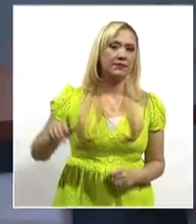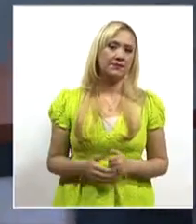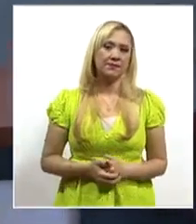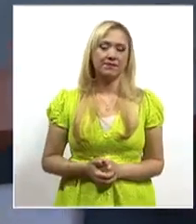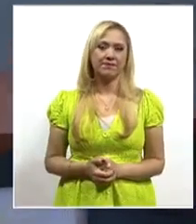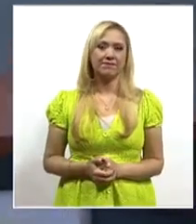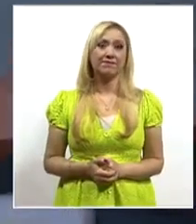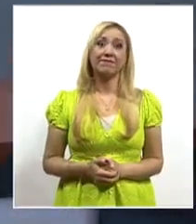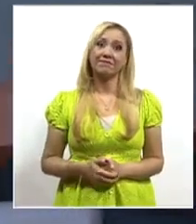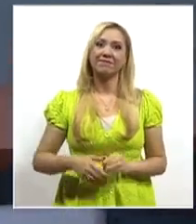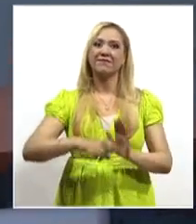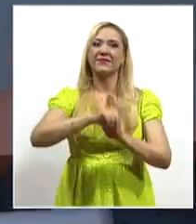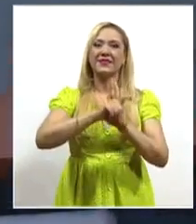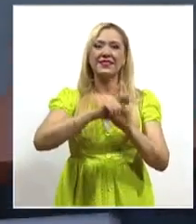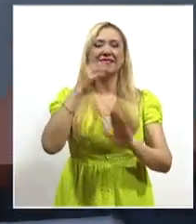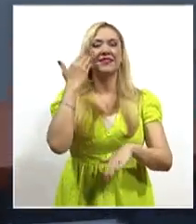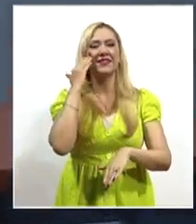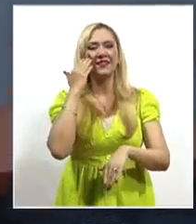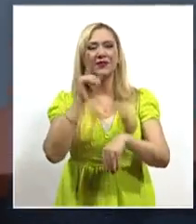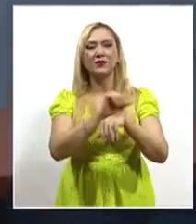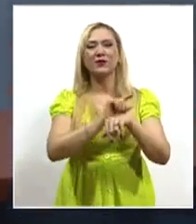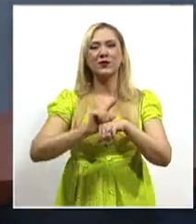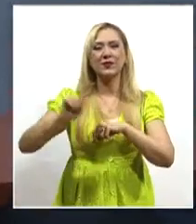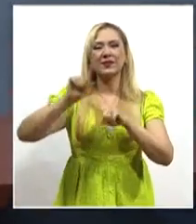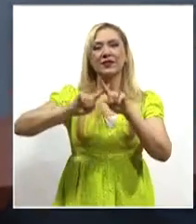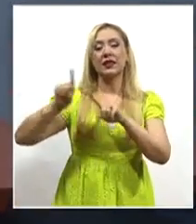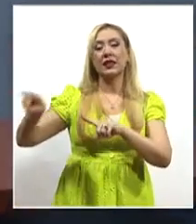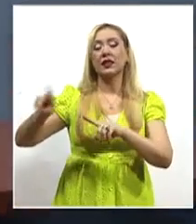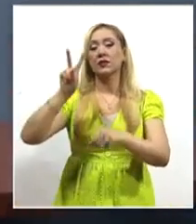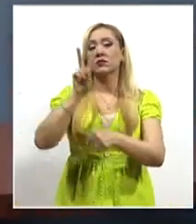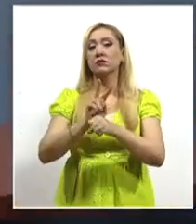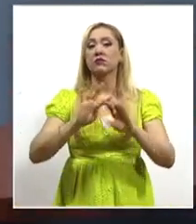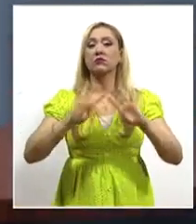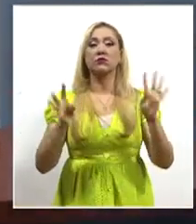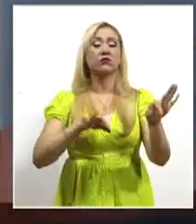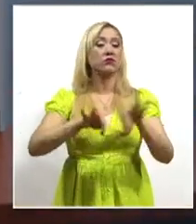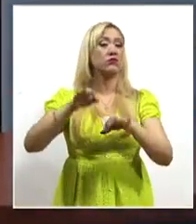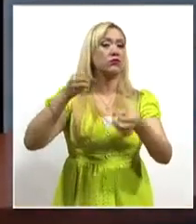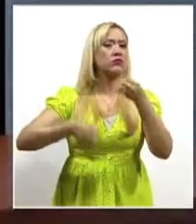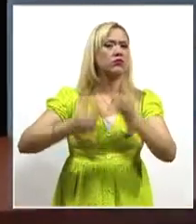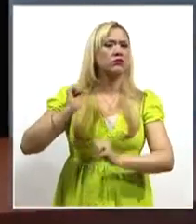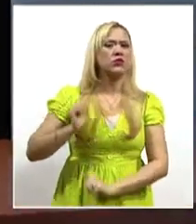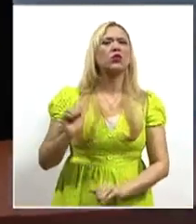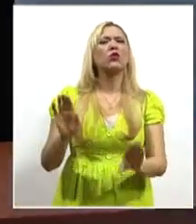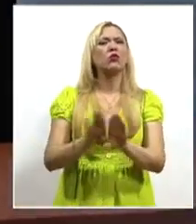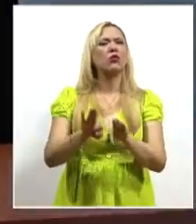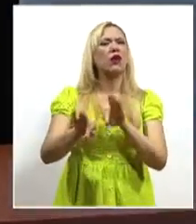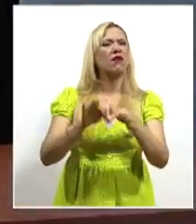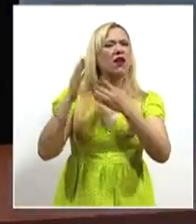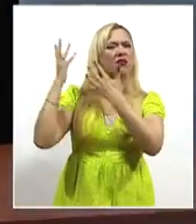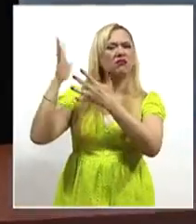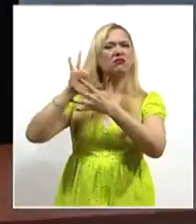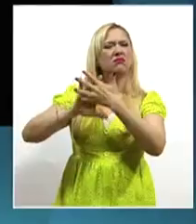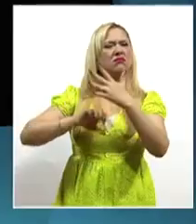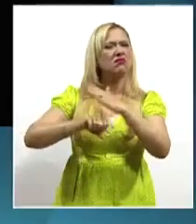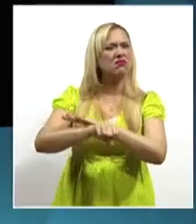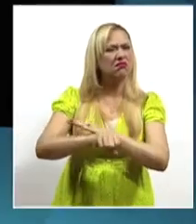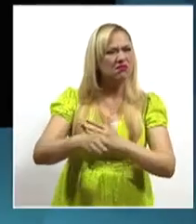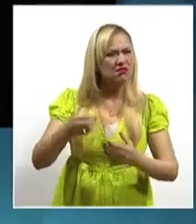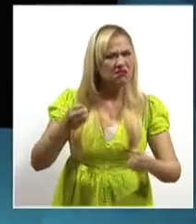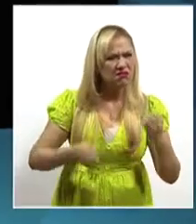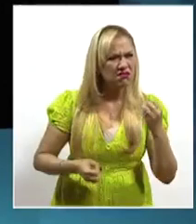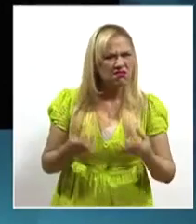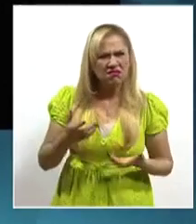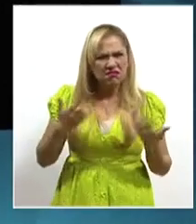Y en sus redes sociales, el Consejo de la Judicatura Federal explicó cómo operan los centros de justicia penal federal. Son recintos en los